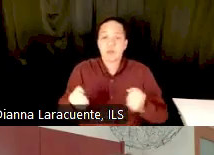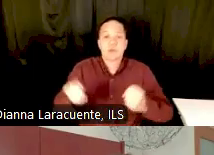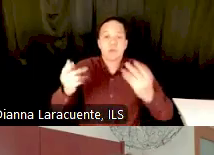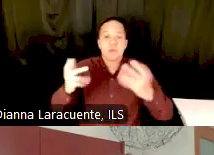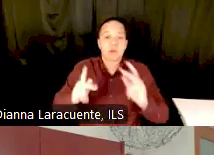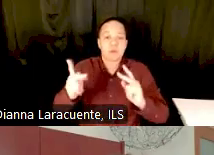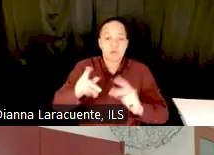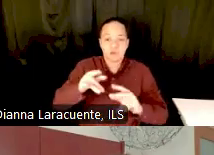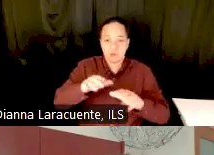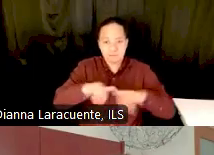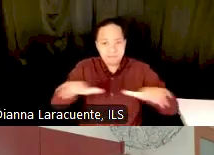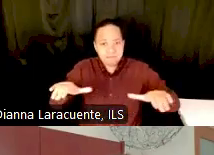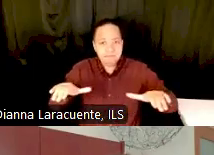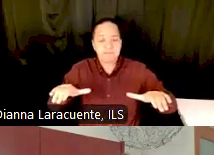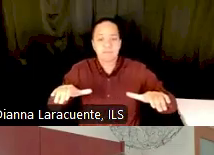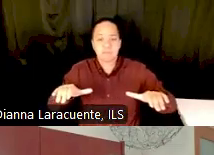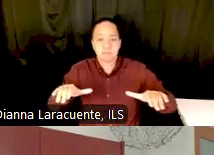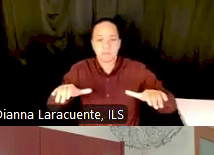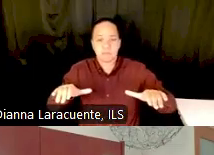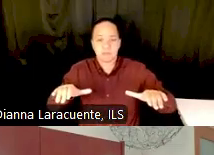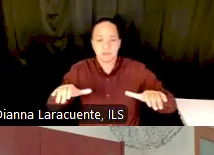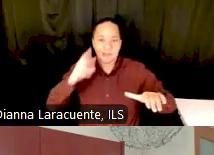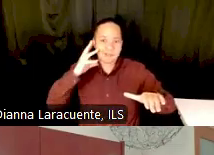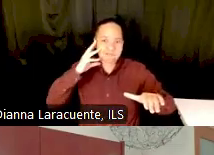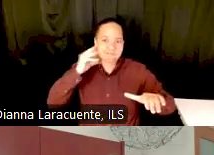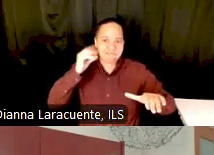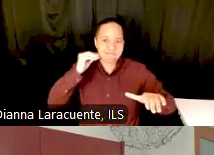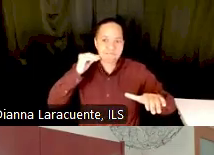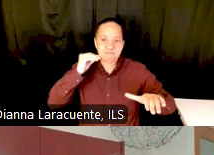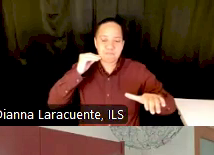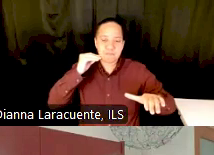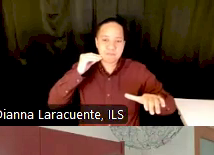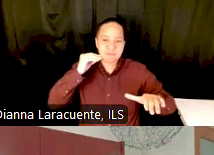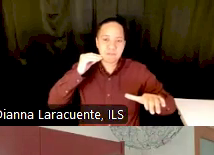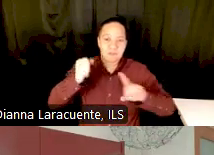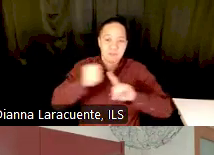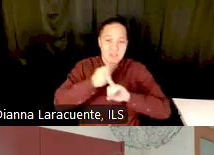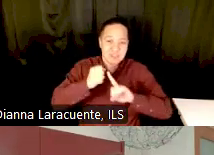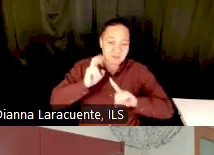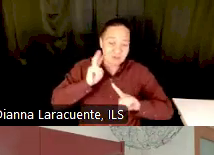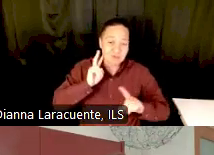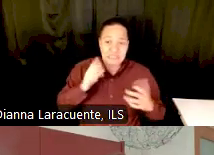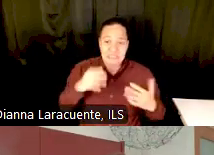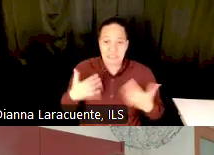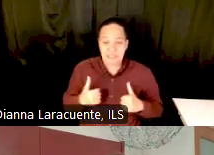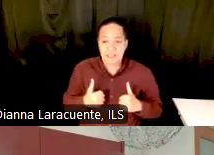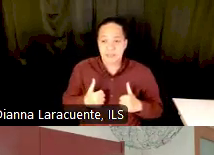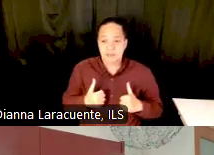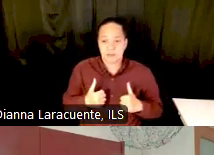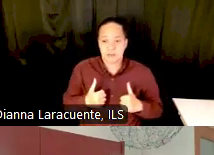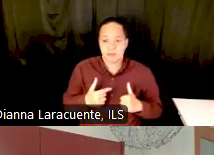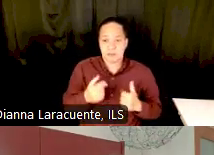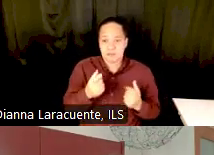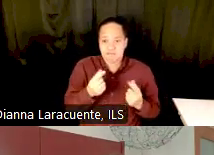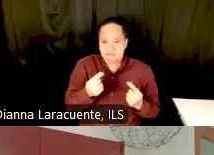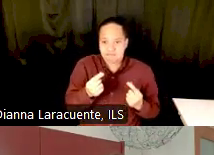niños y niñas que experiencian, ¿verdad?, ser víctimas de maltrato, eso conlleva una remoción de